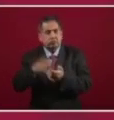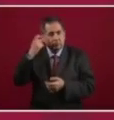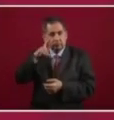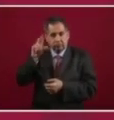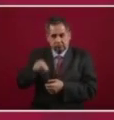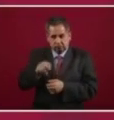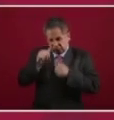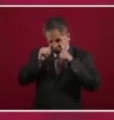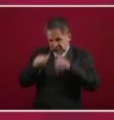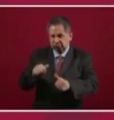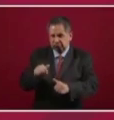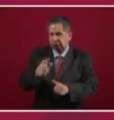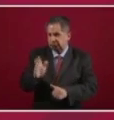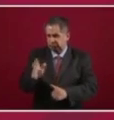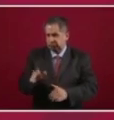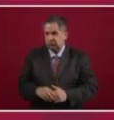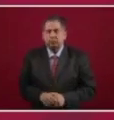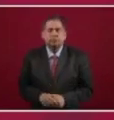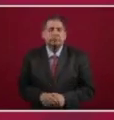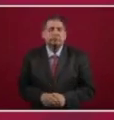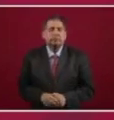Roo.